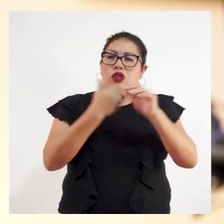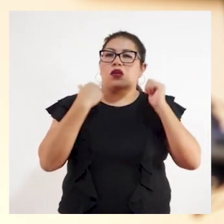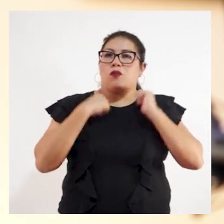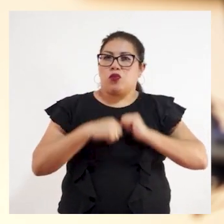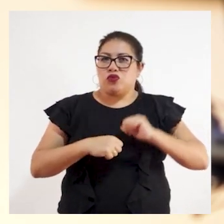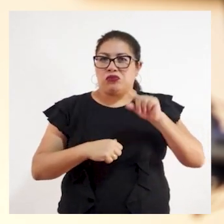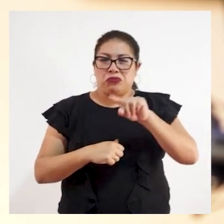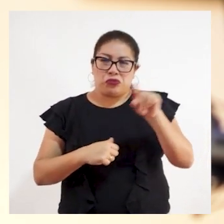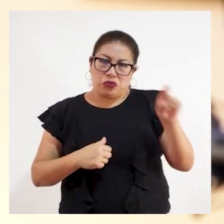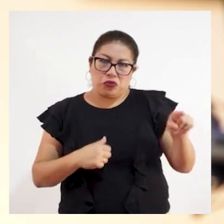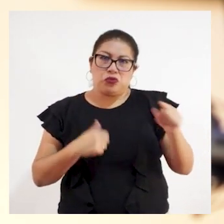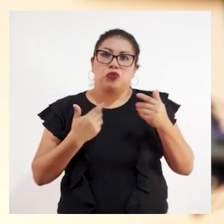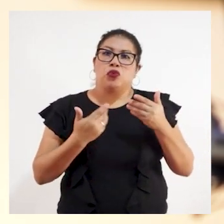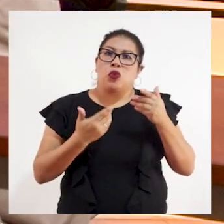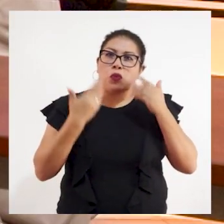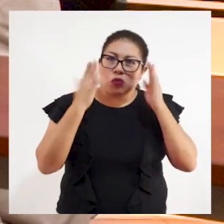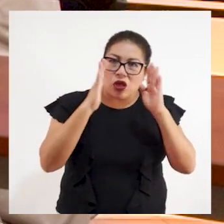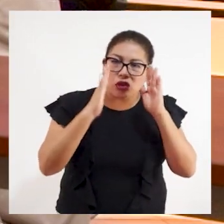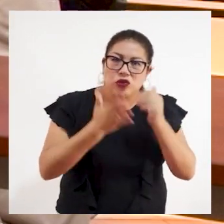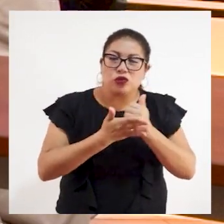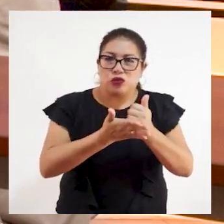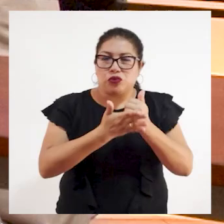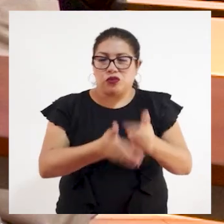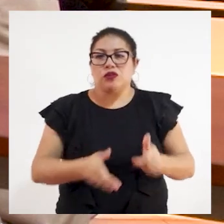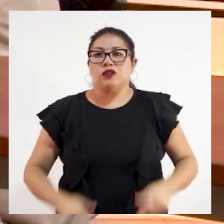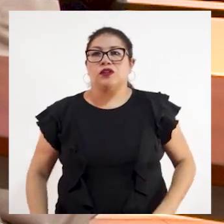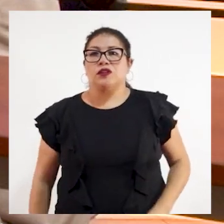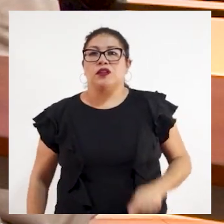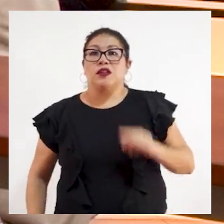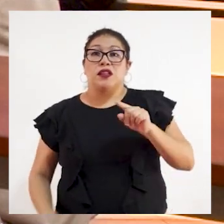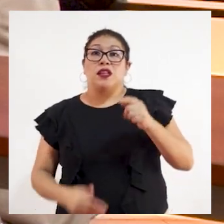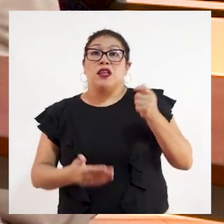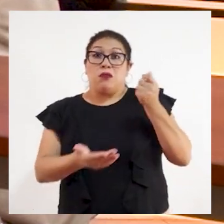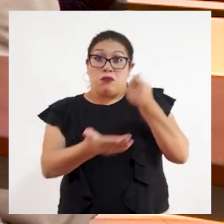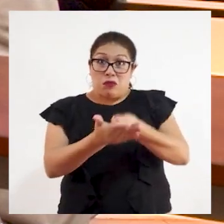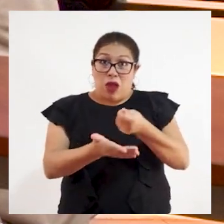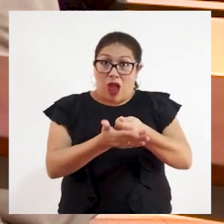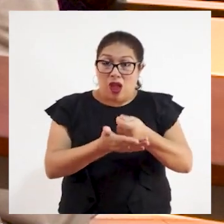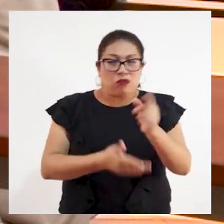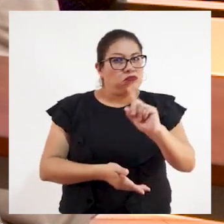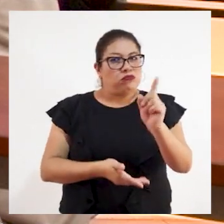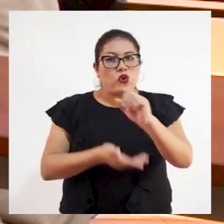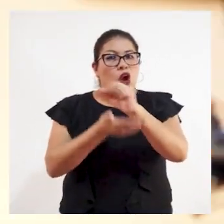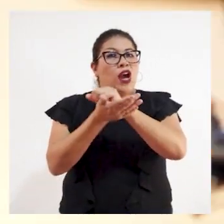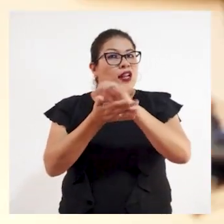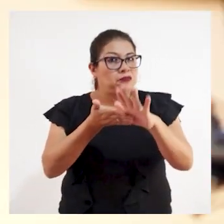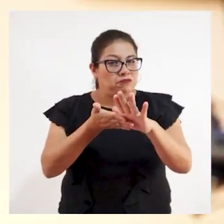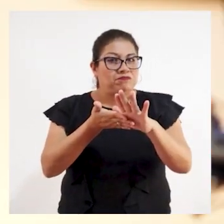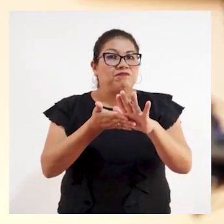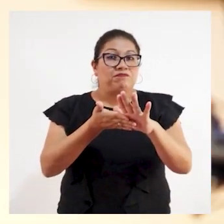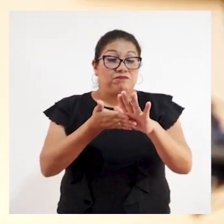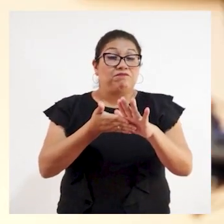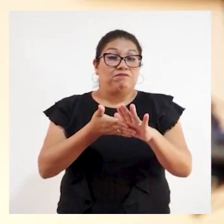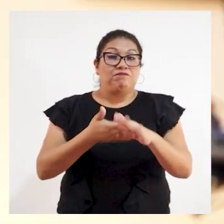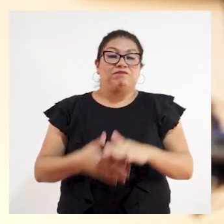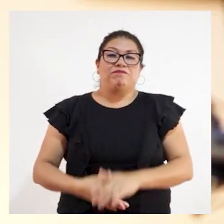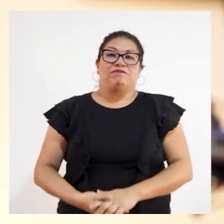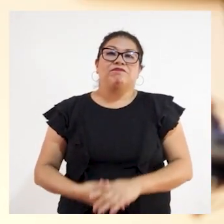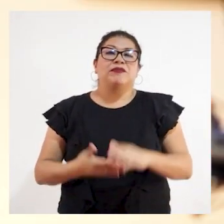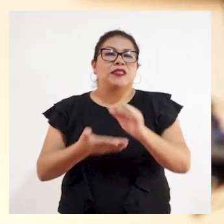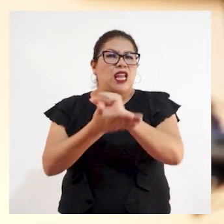defensora pública que va a atender su caso. Este servicio es totalmente gratuito,